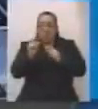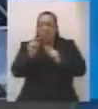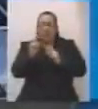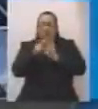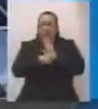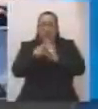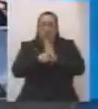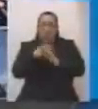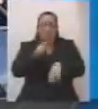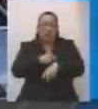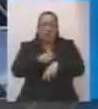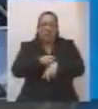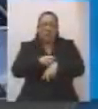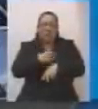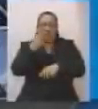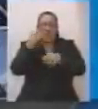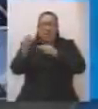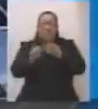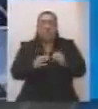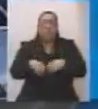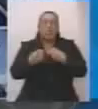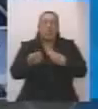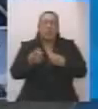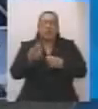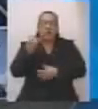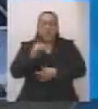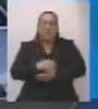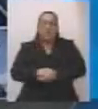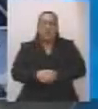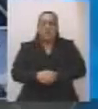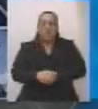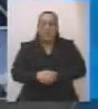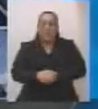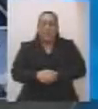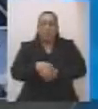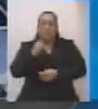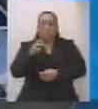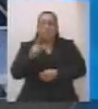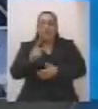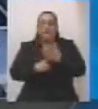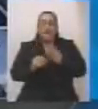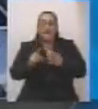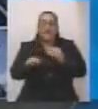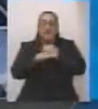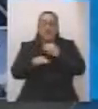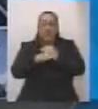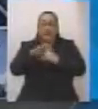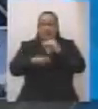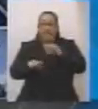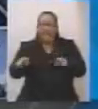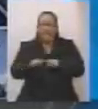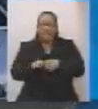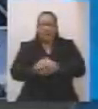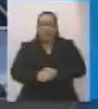de minutos para explicar por qué esa teoría predice que la desigualdad